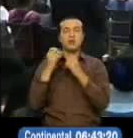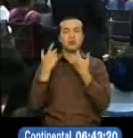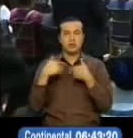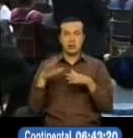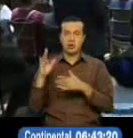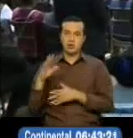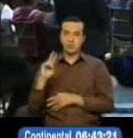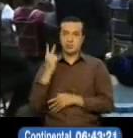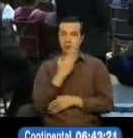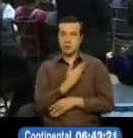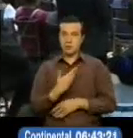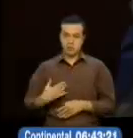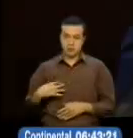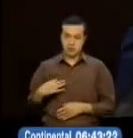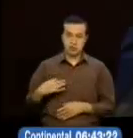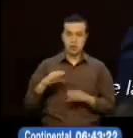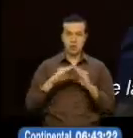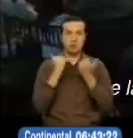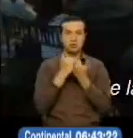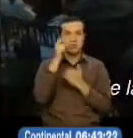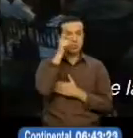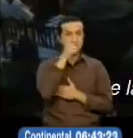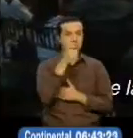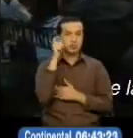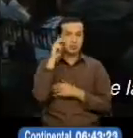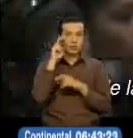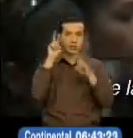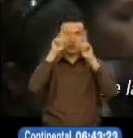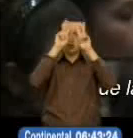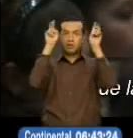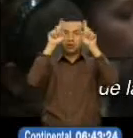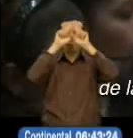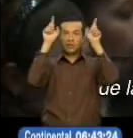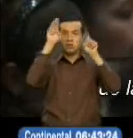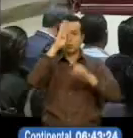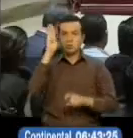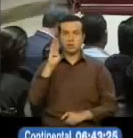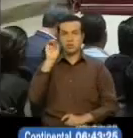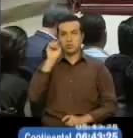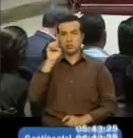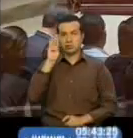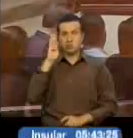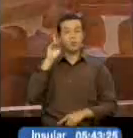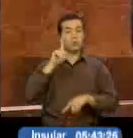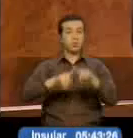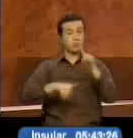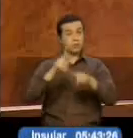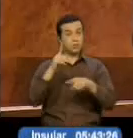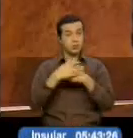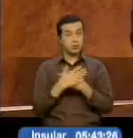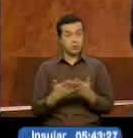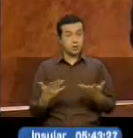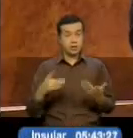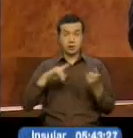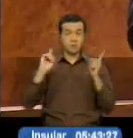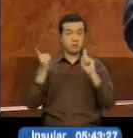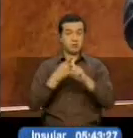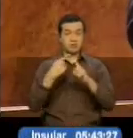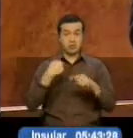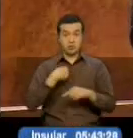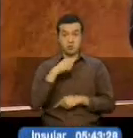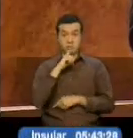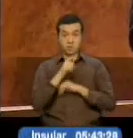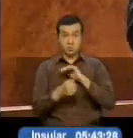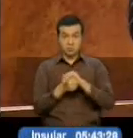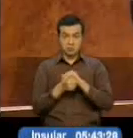compareció voluntariamente frente a la Comisión de Fiscalización que investiga el caso Odebrecht. Compañeros y compañeras, primero, no tengo nada que